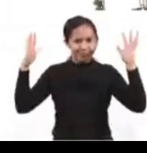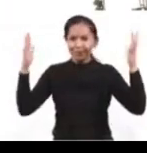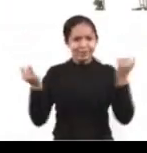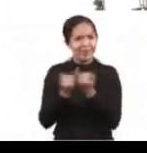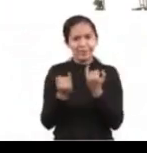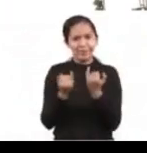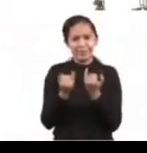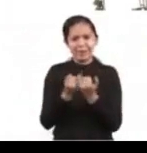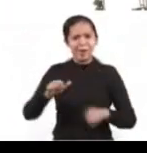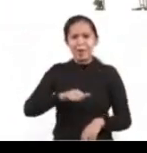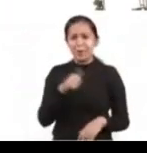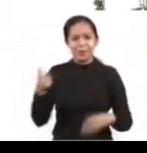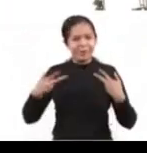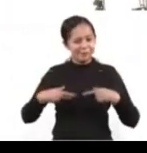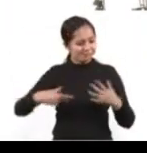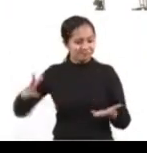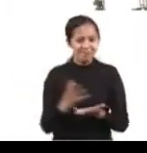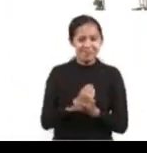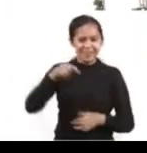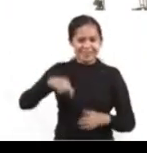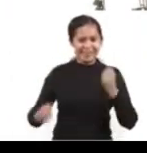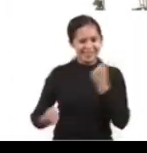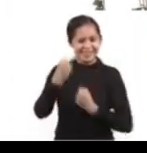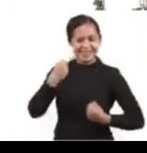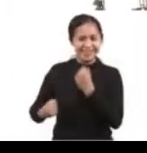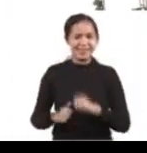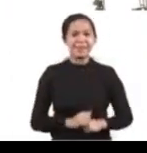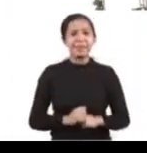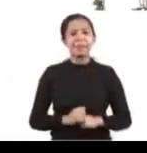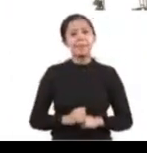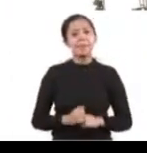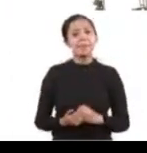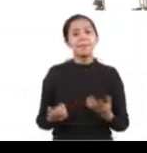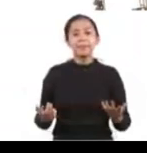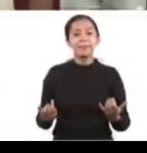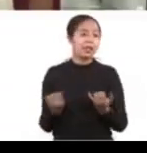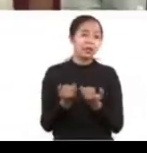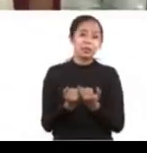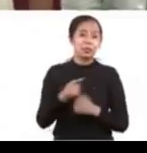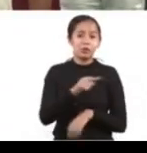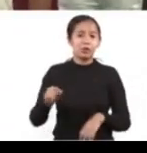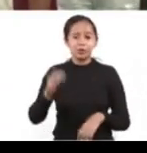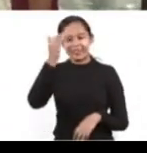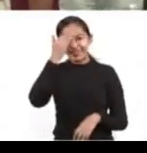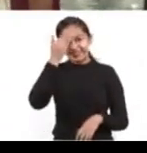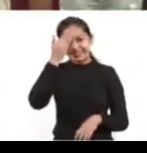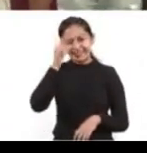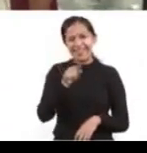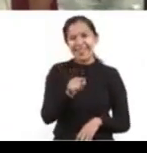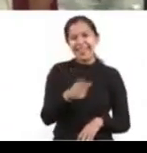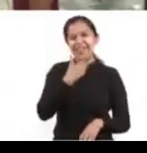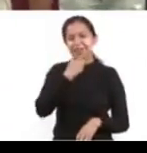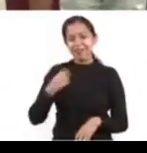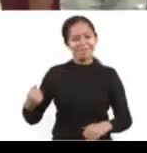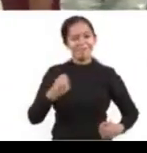gran figura, a otra gran estrella, campeón del Consejo Mundial de Boxeo. Wow. Tienen muchos campeones mundiales.